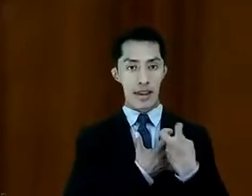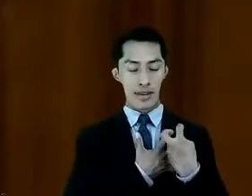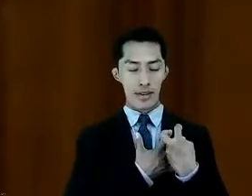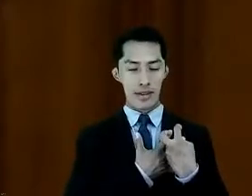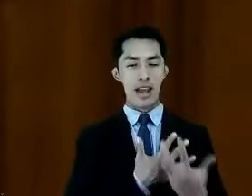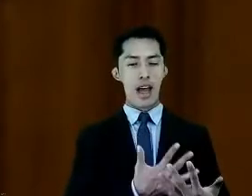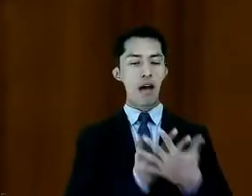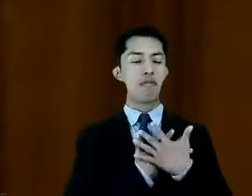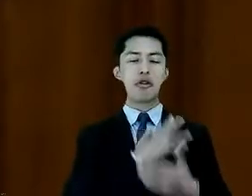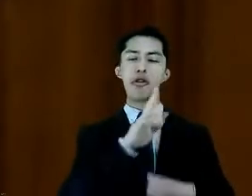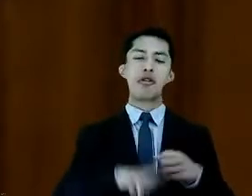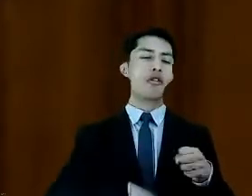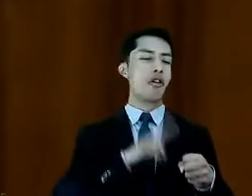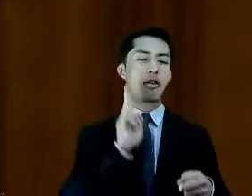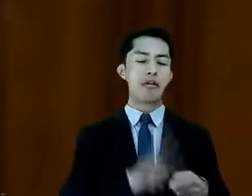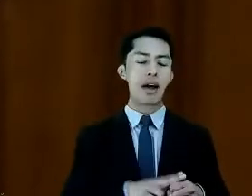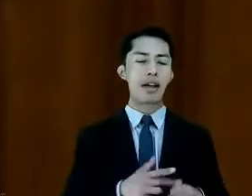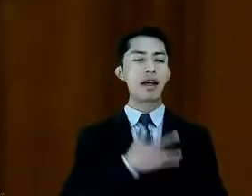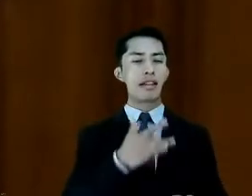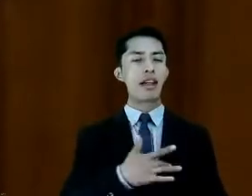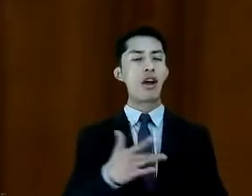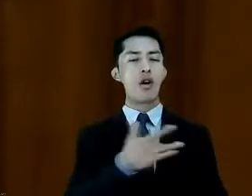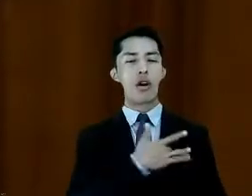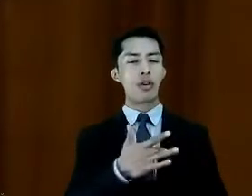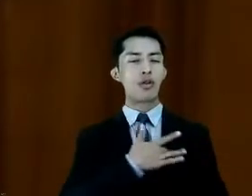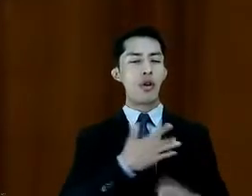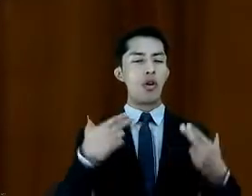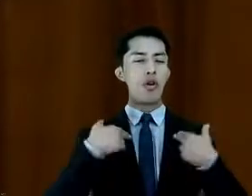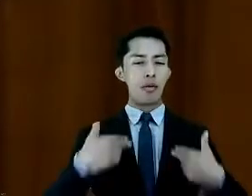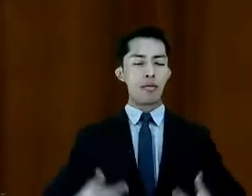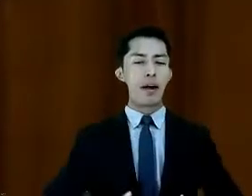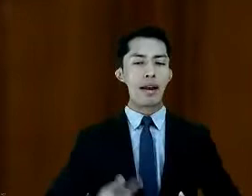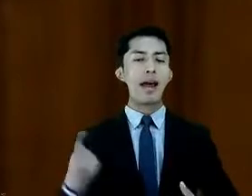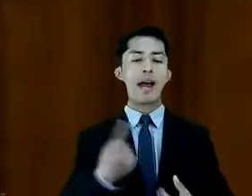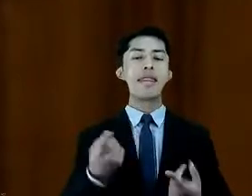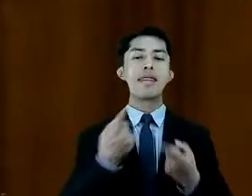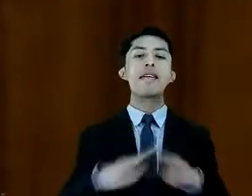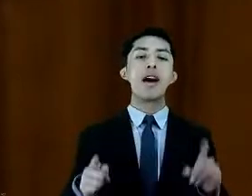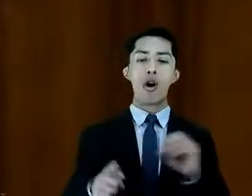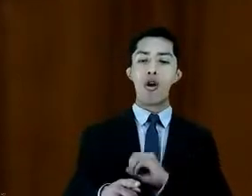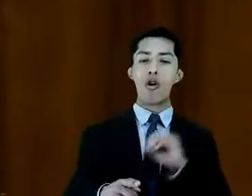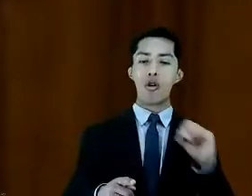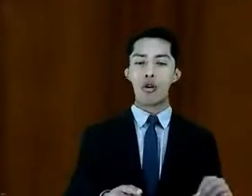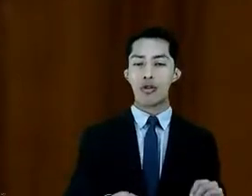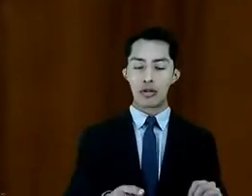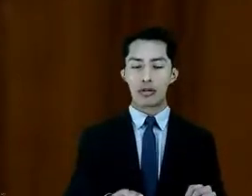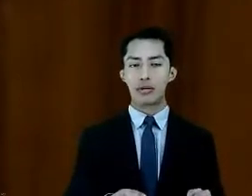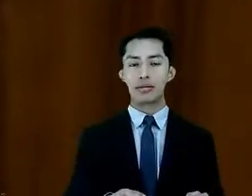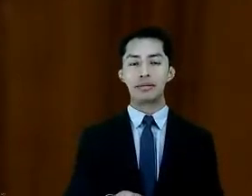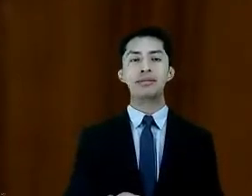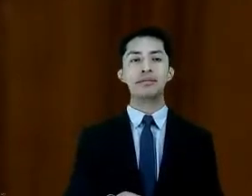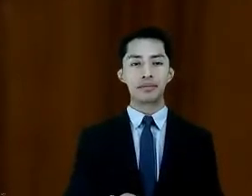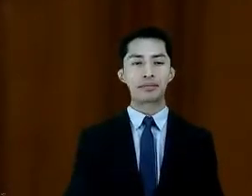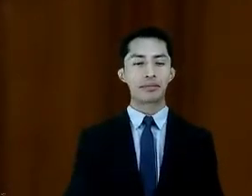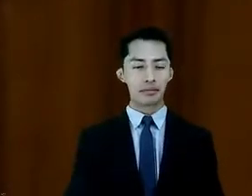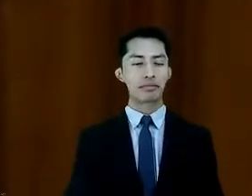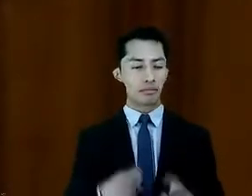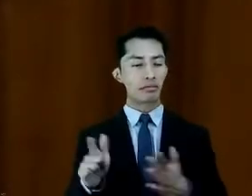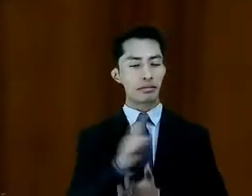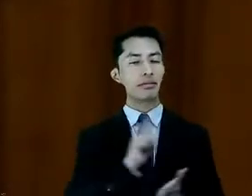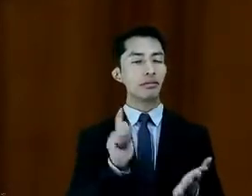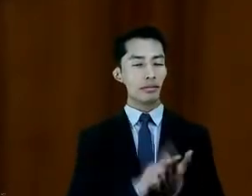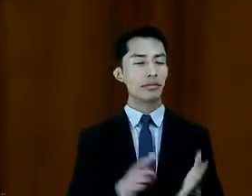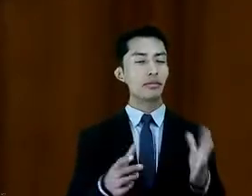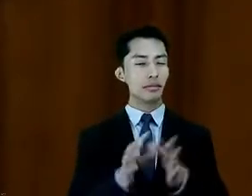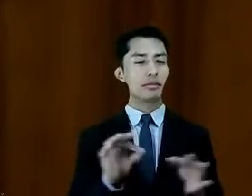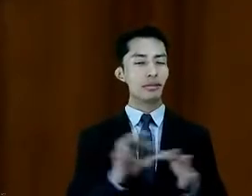más naturalmente al corazón humano que lo contrario. Y bien, para efectos jurídicos,